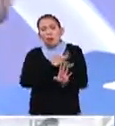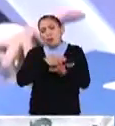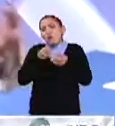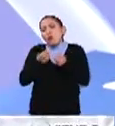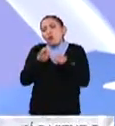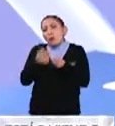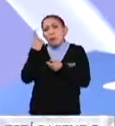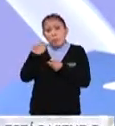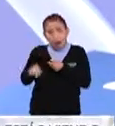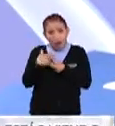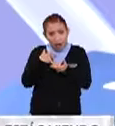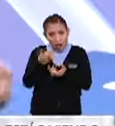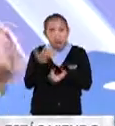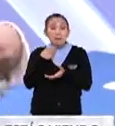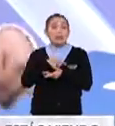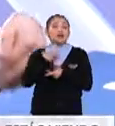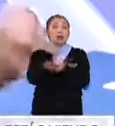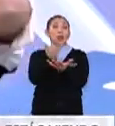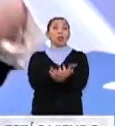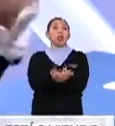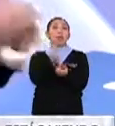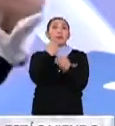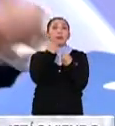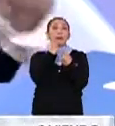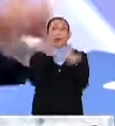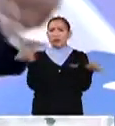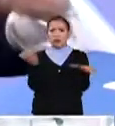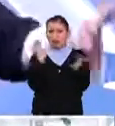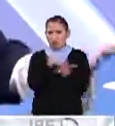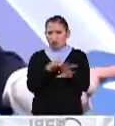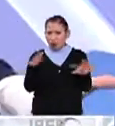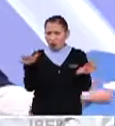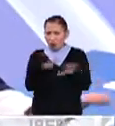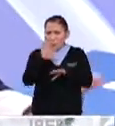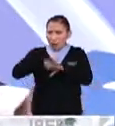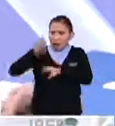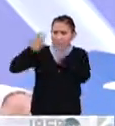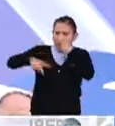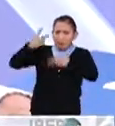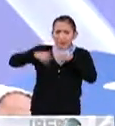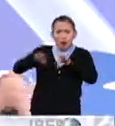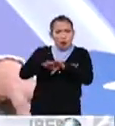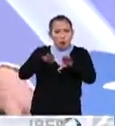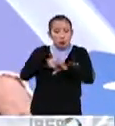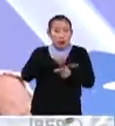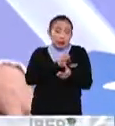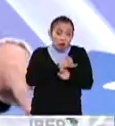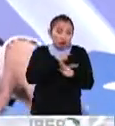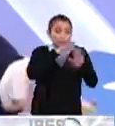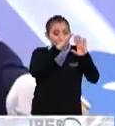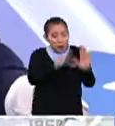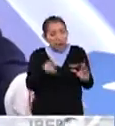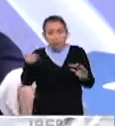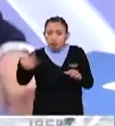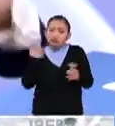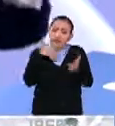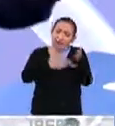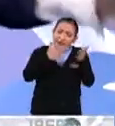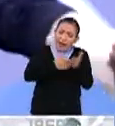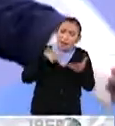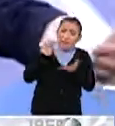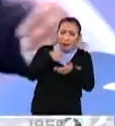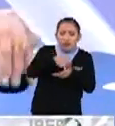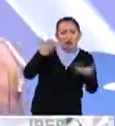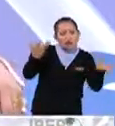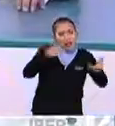dar para estar manteniendo este tipo de lugares en caso de que cada vez tengamos más gente que aceptar. Entonces, vocación productiva en estos albergues